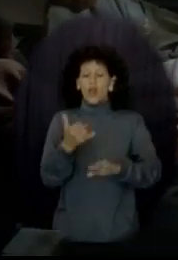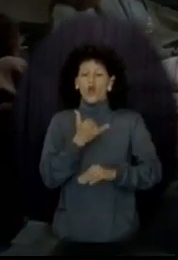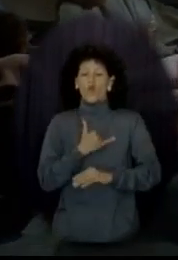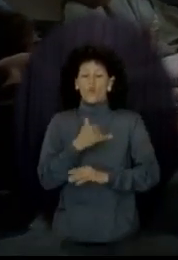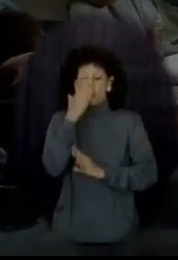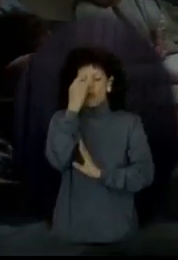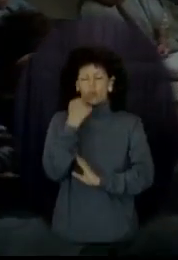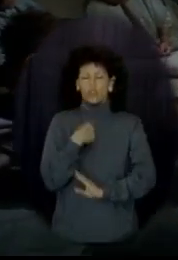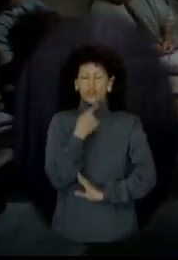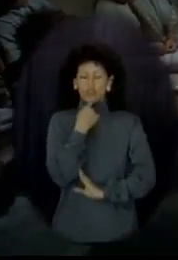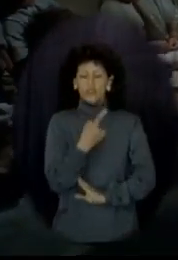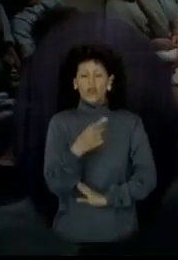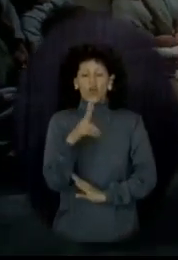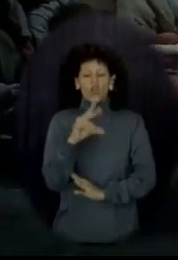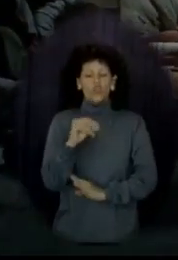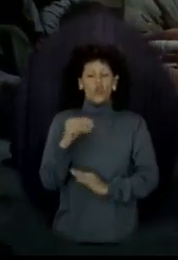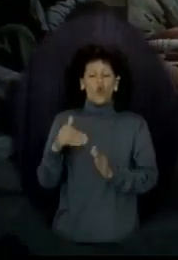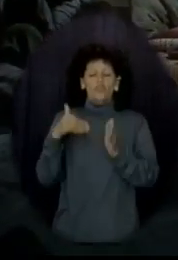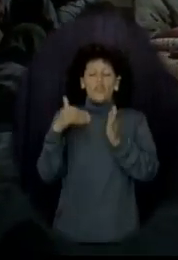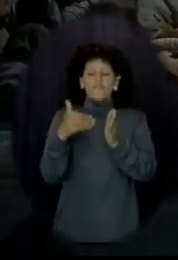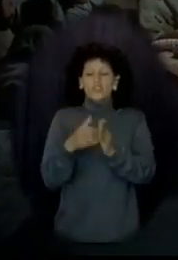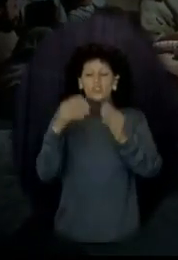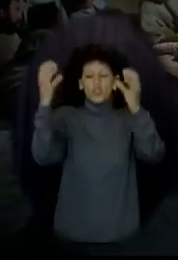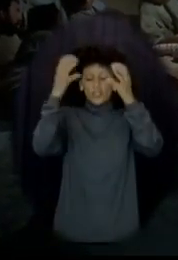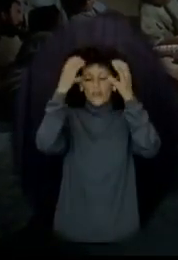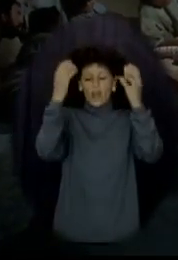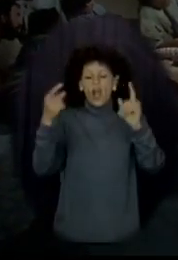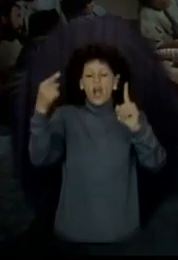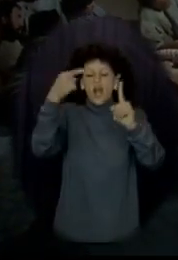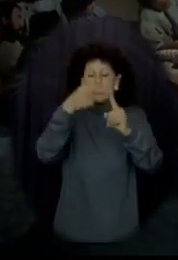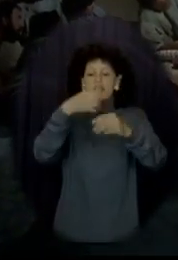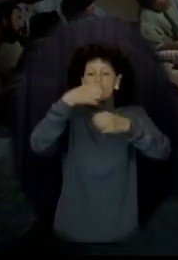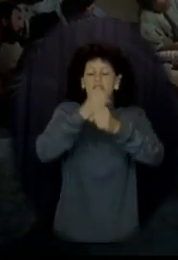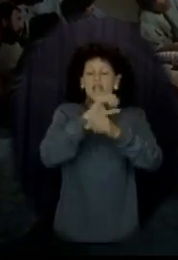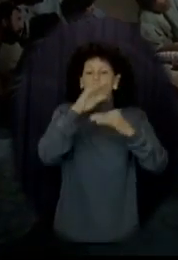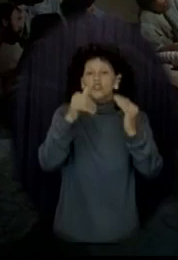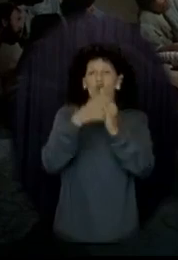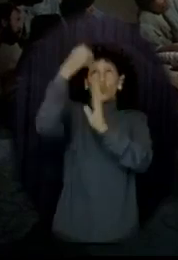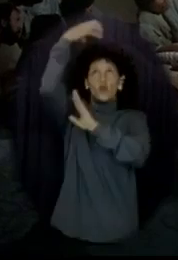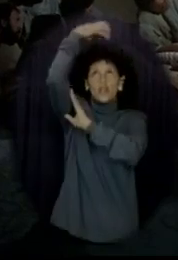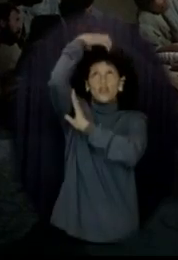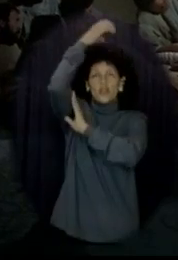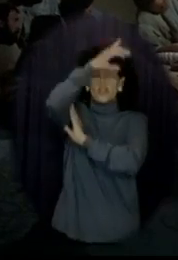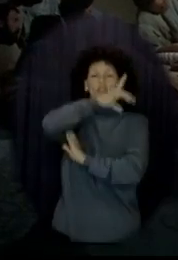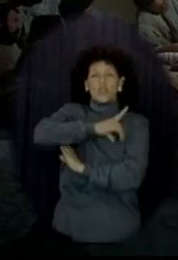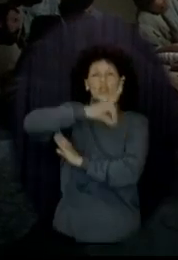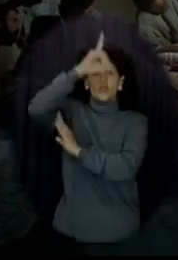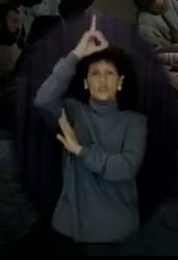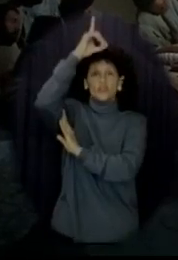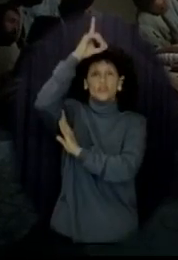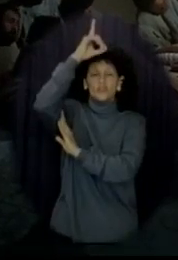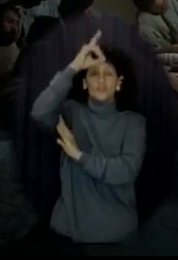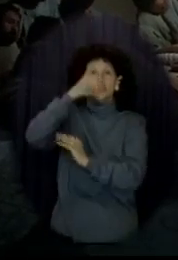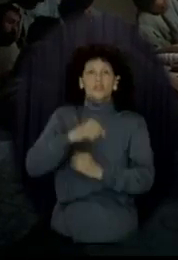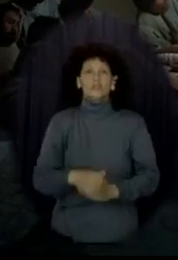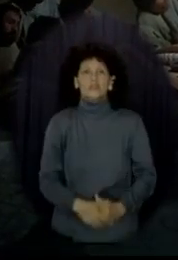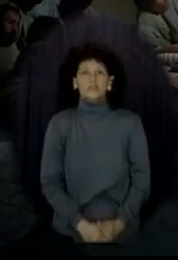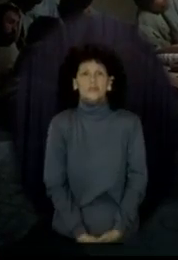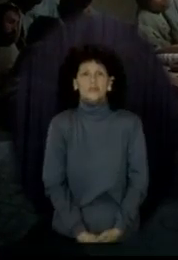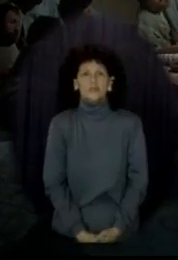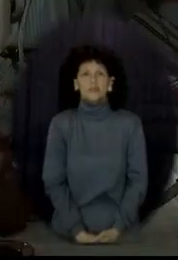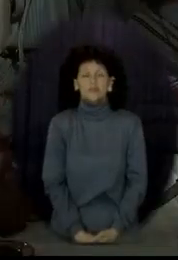Porque les digo que no volveré a celebrarla hasta que se cumpla en el reino de Dios.